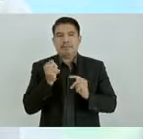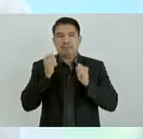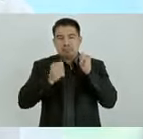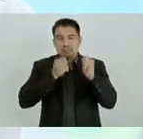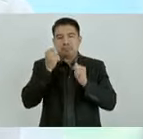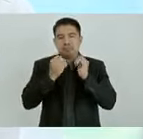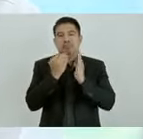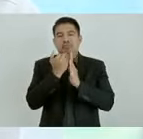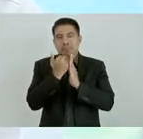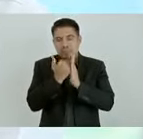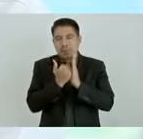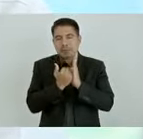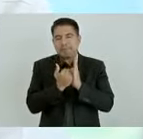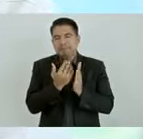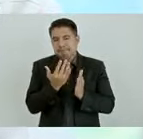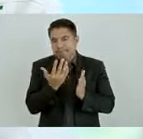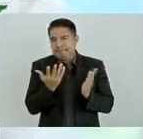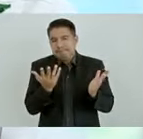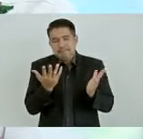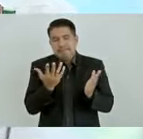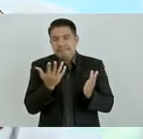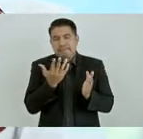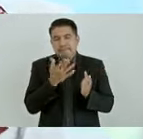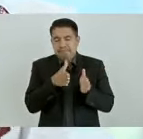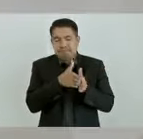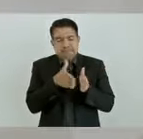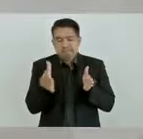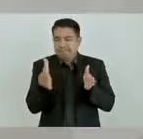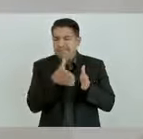turismo a Chiapas, pero esto va a ser